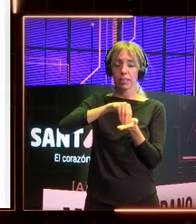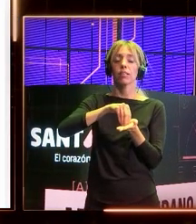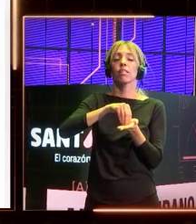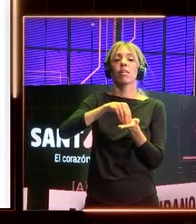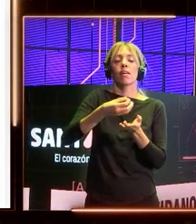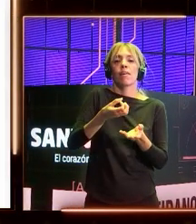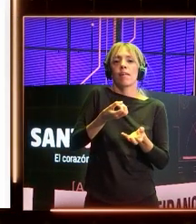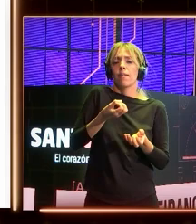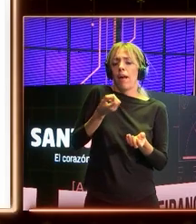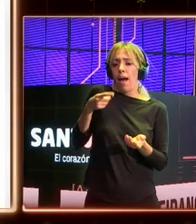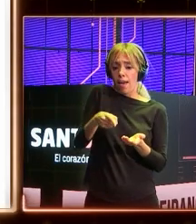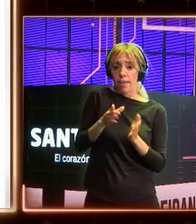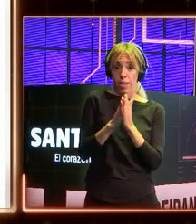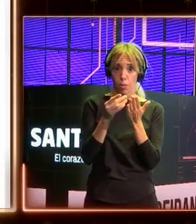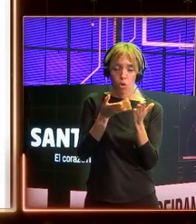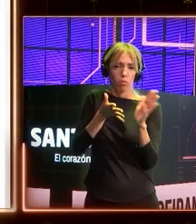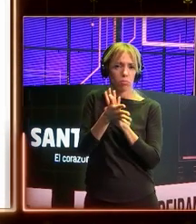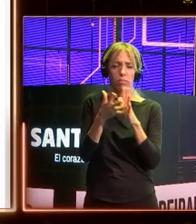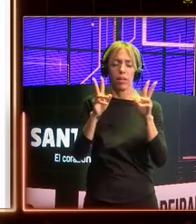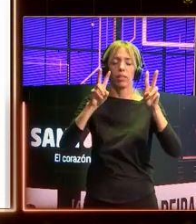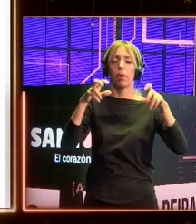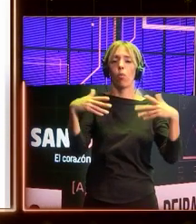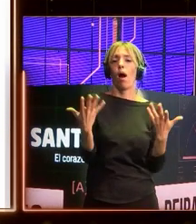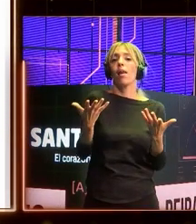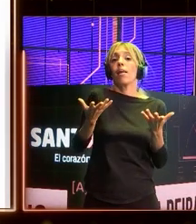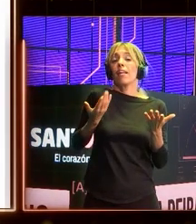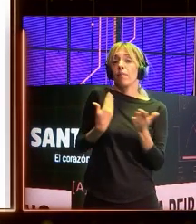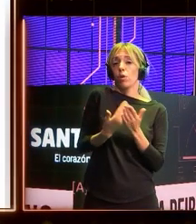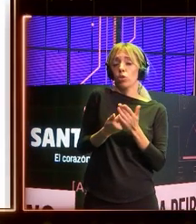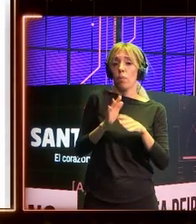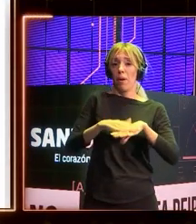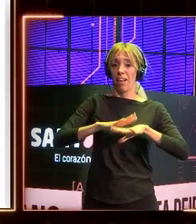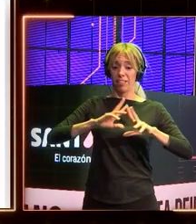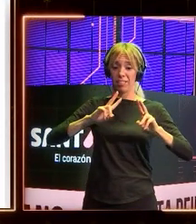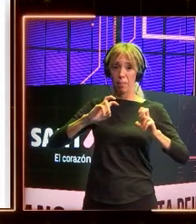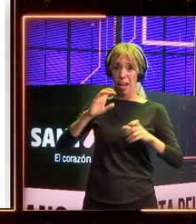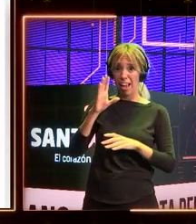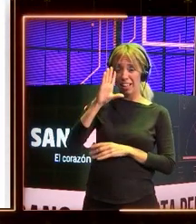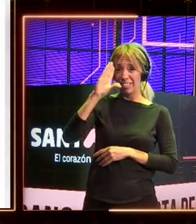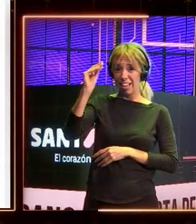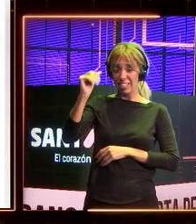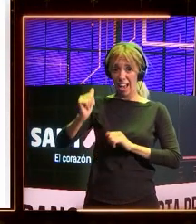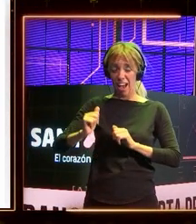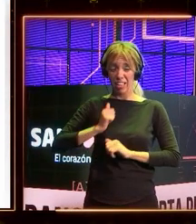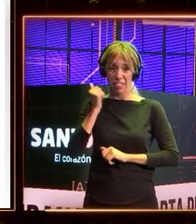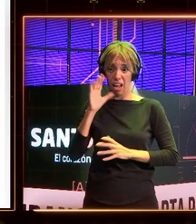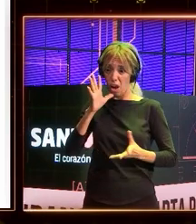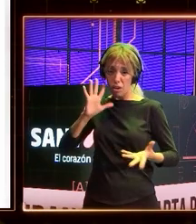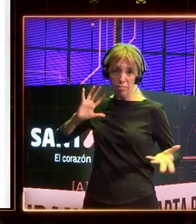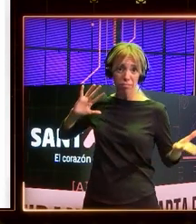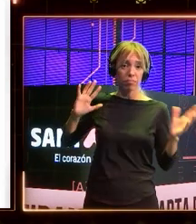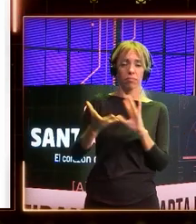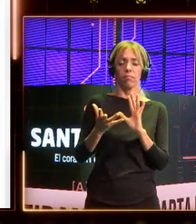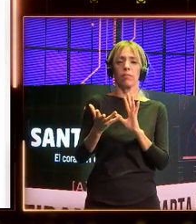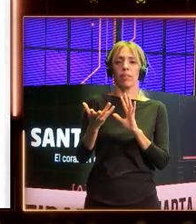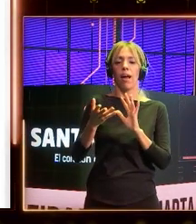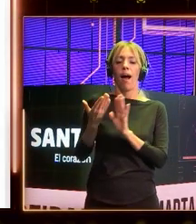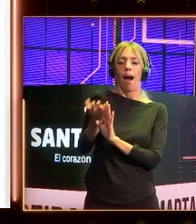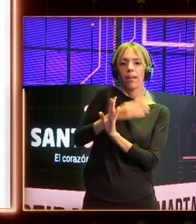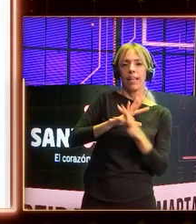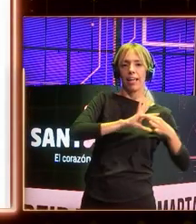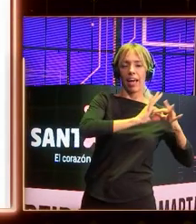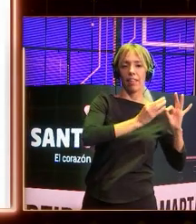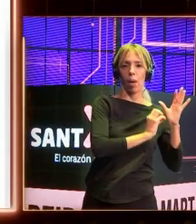demostración súper interesante de que toda esta revolucionaria inteligencia artificial tiene una cadena de producción